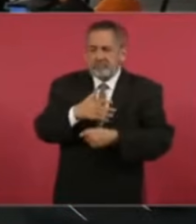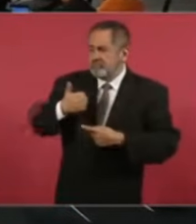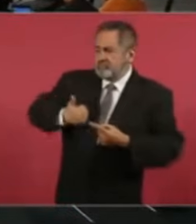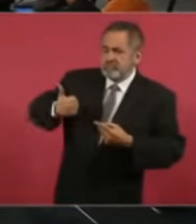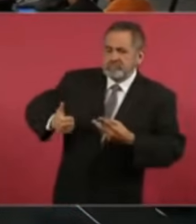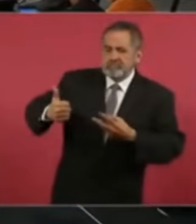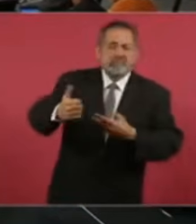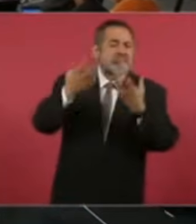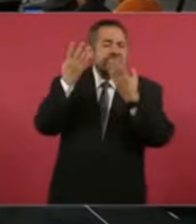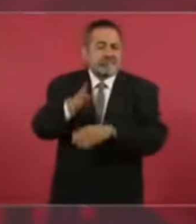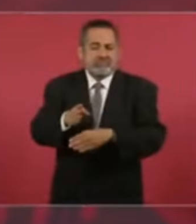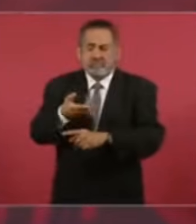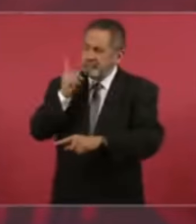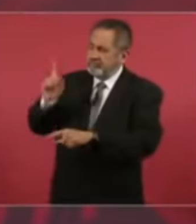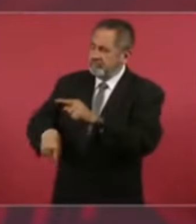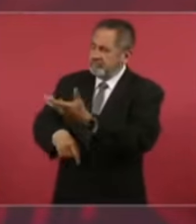entregando.